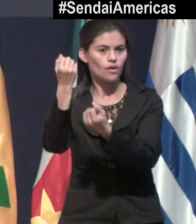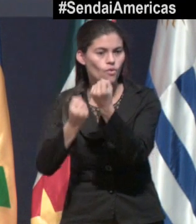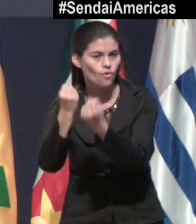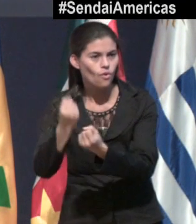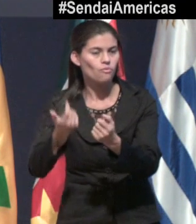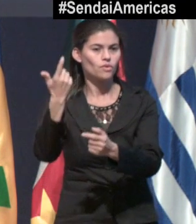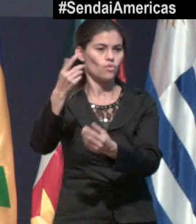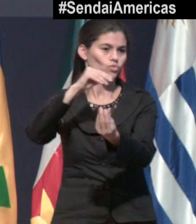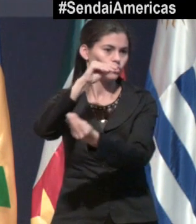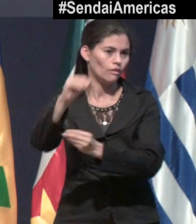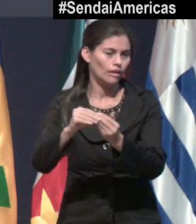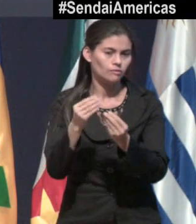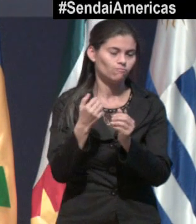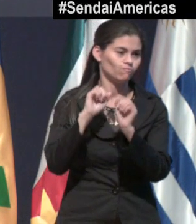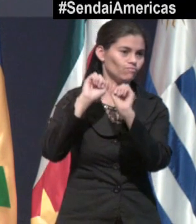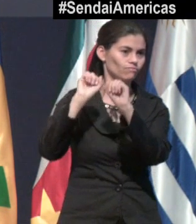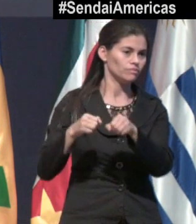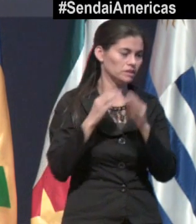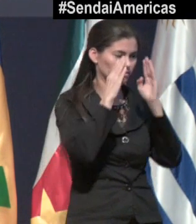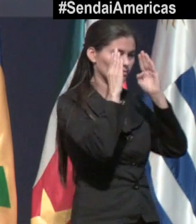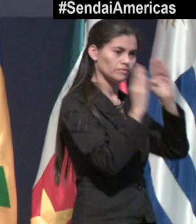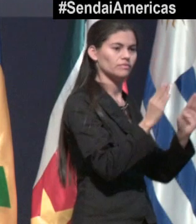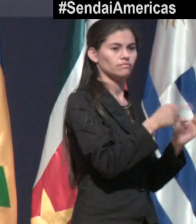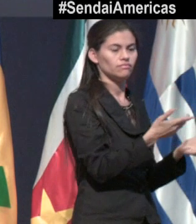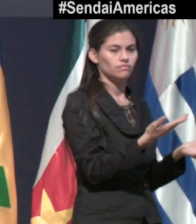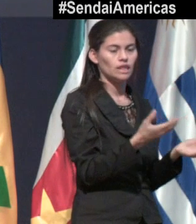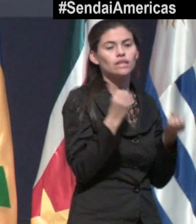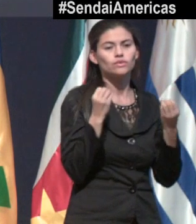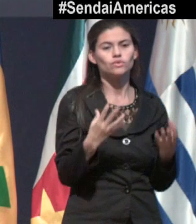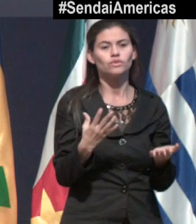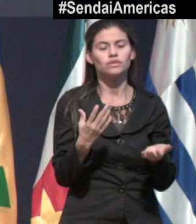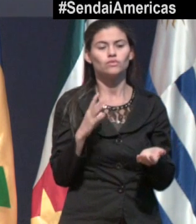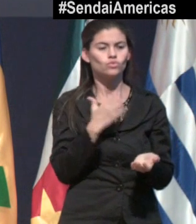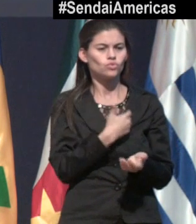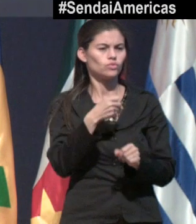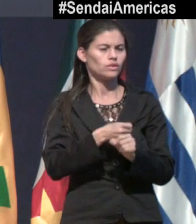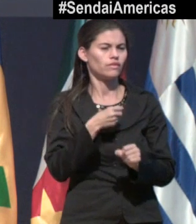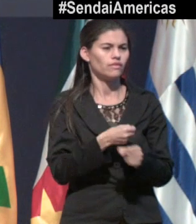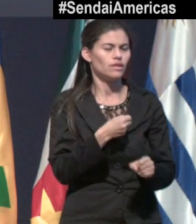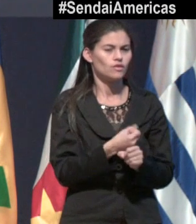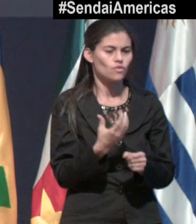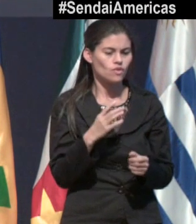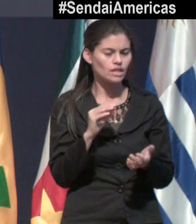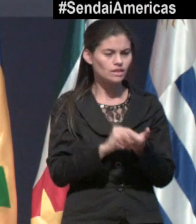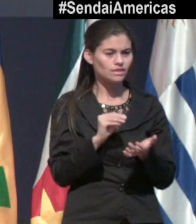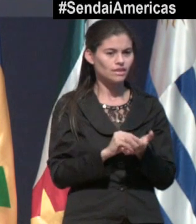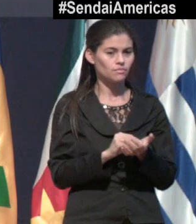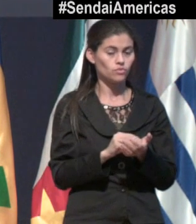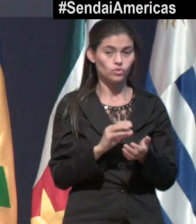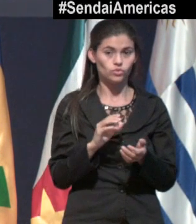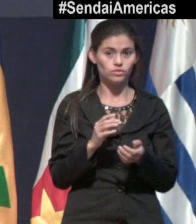u otras necesidades que tenemos. Entonces, un trabajo que hemos hecho en el